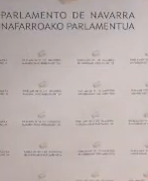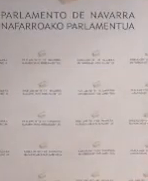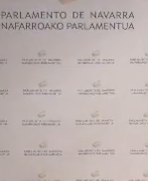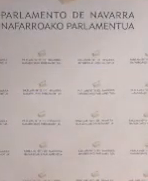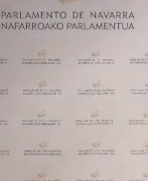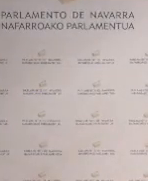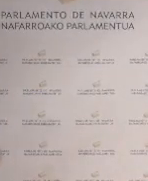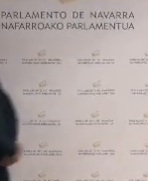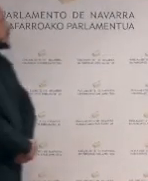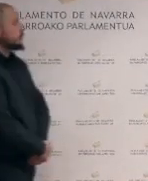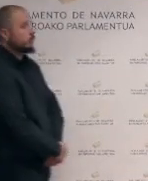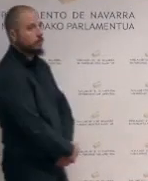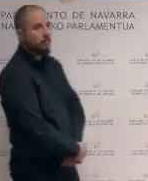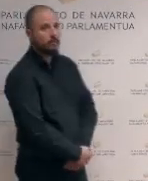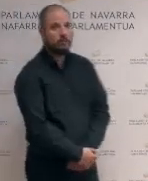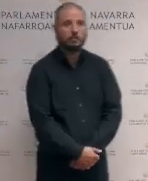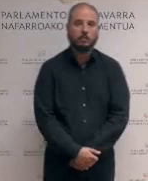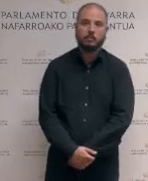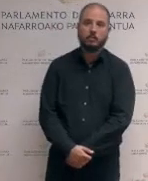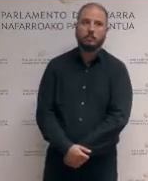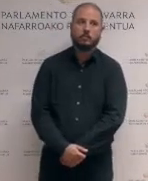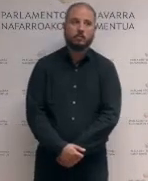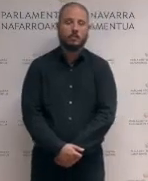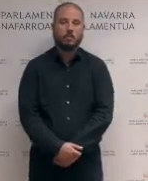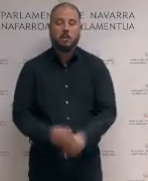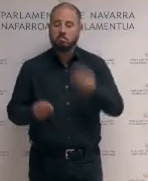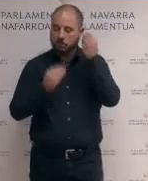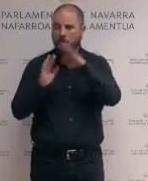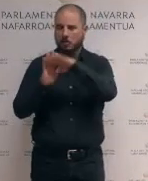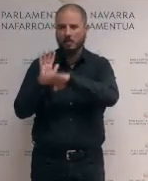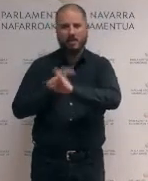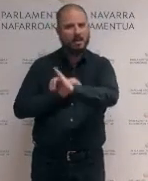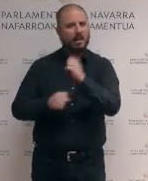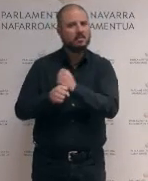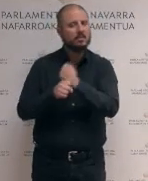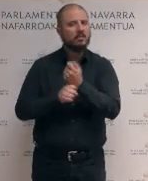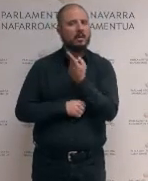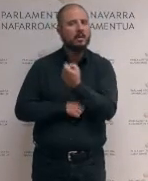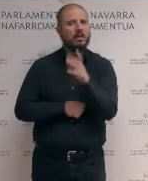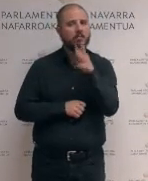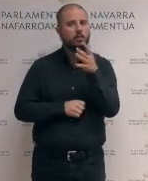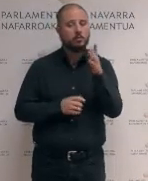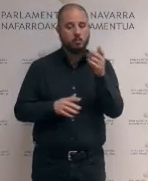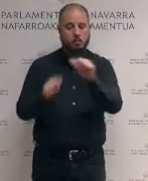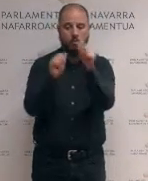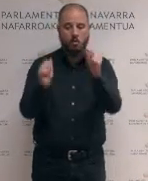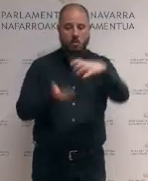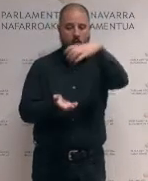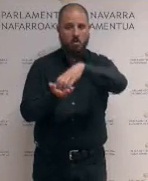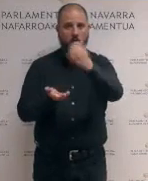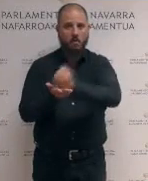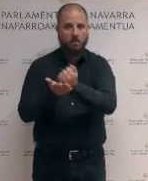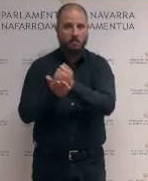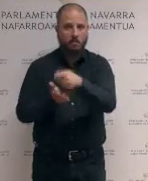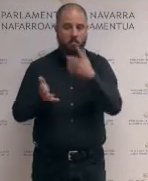que existen medidas que es necesario trabajar para que nuestro modelo de oficinas de farmacia sea una ventaja y no sea un